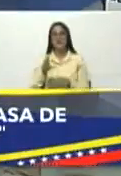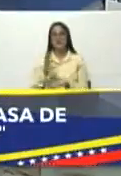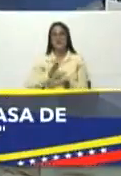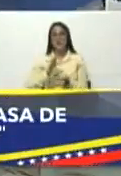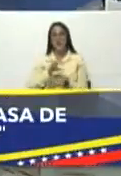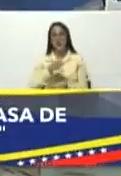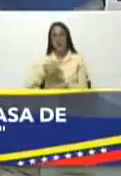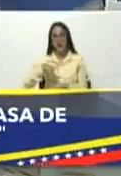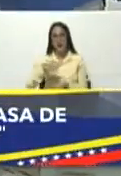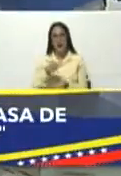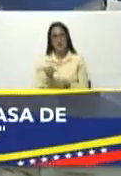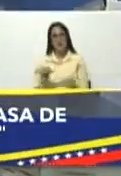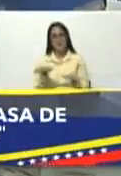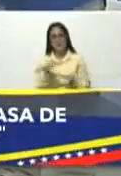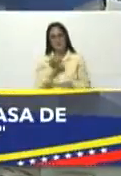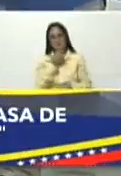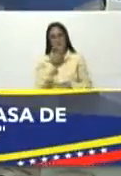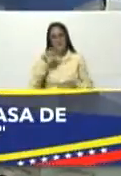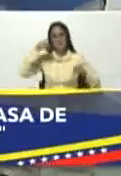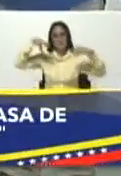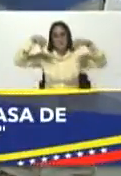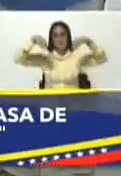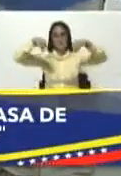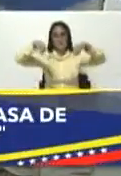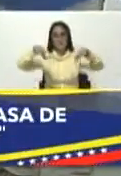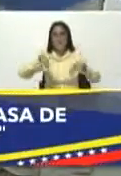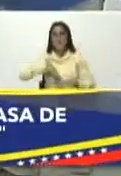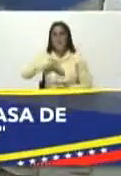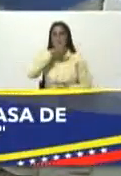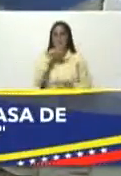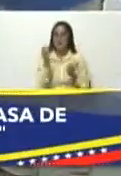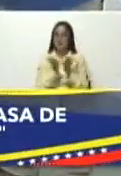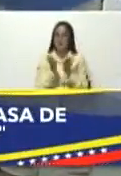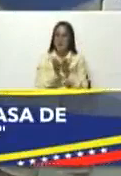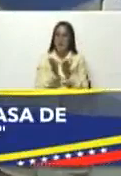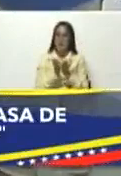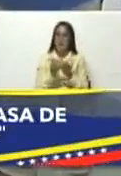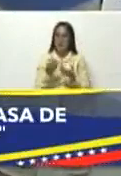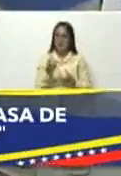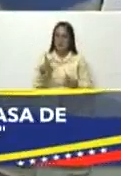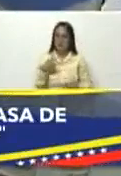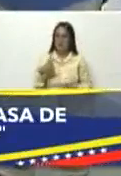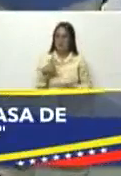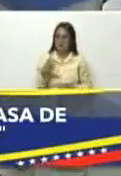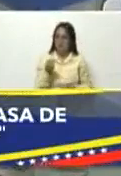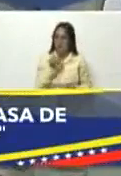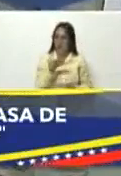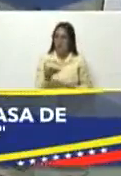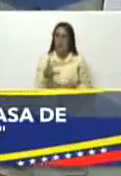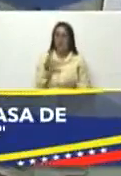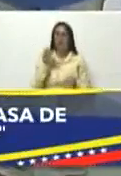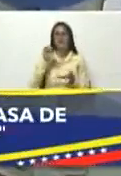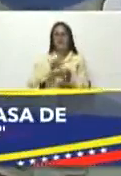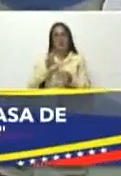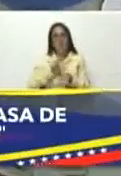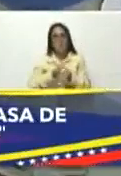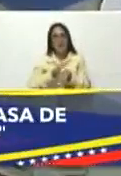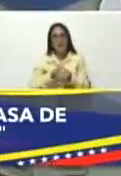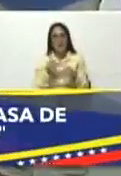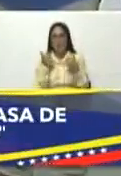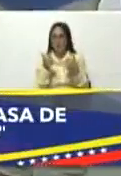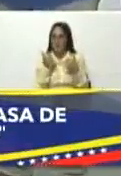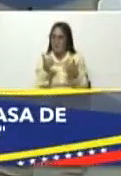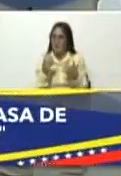día está más bella, alumbrada, con todas las escuelas al día, los centros médicos al día,